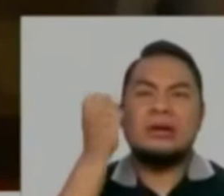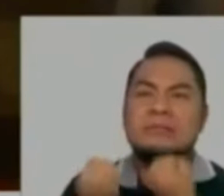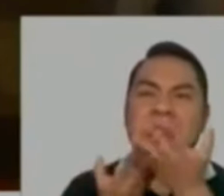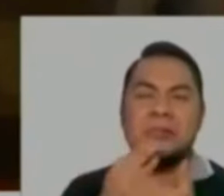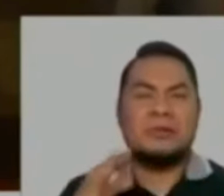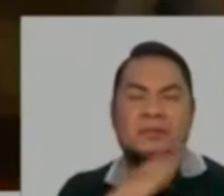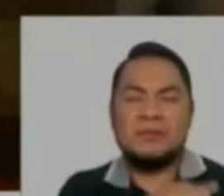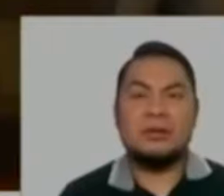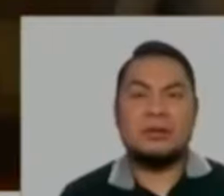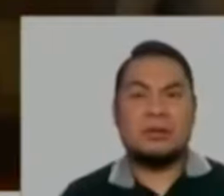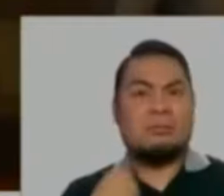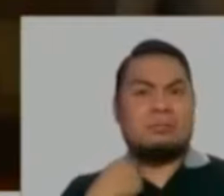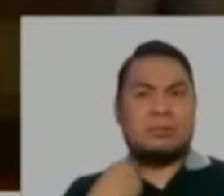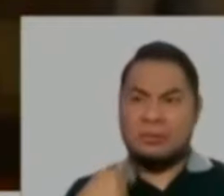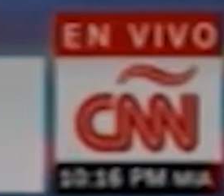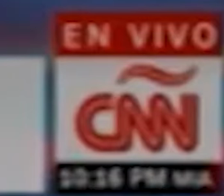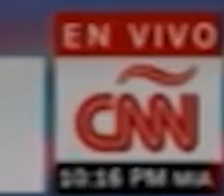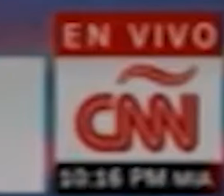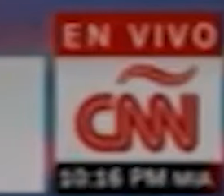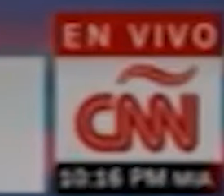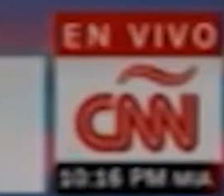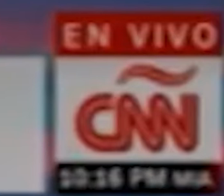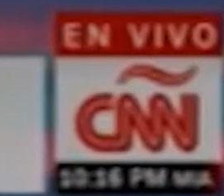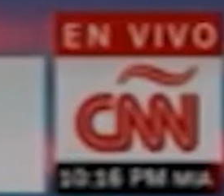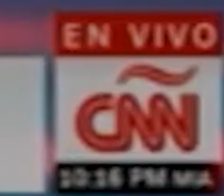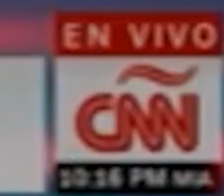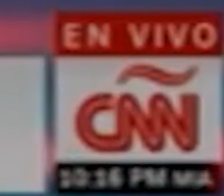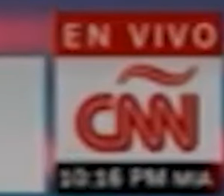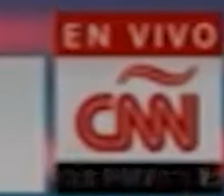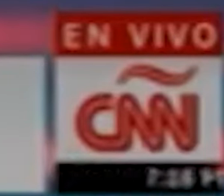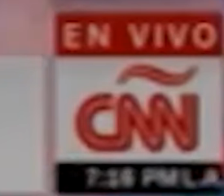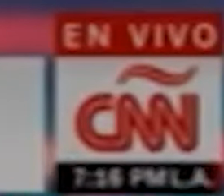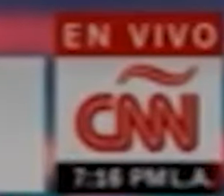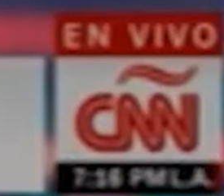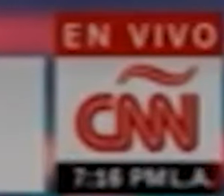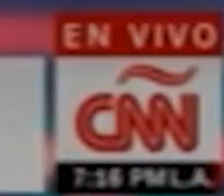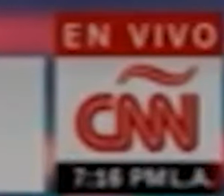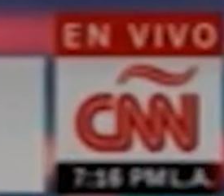comprometerme en delitos que nunca cometí. Sea hombrecito y